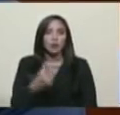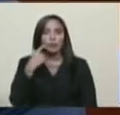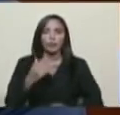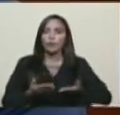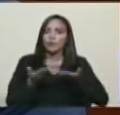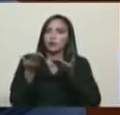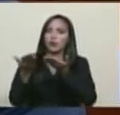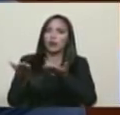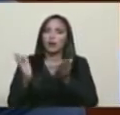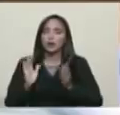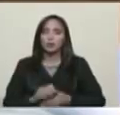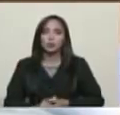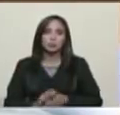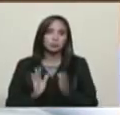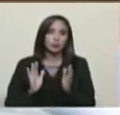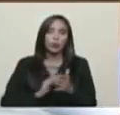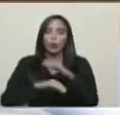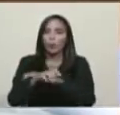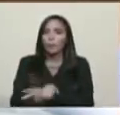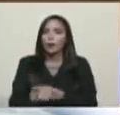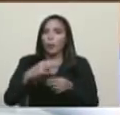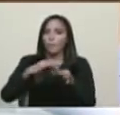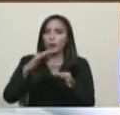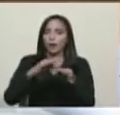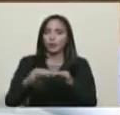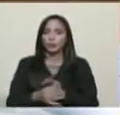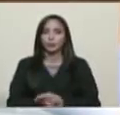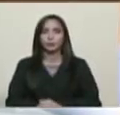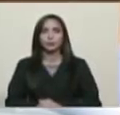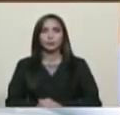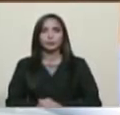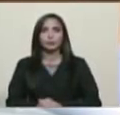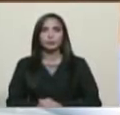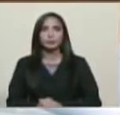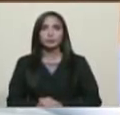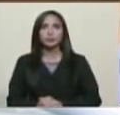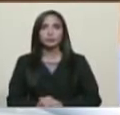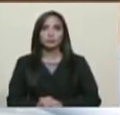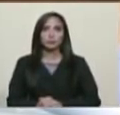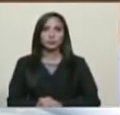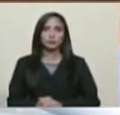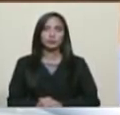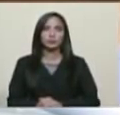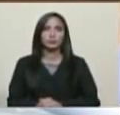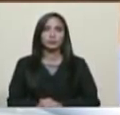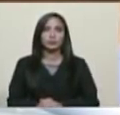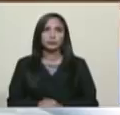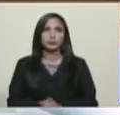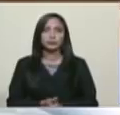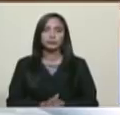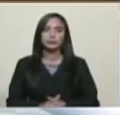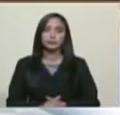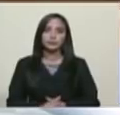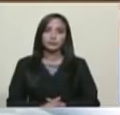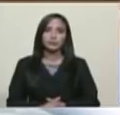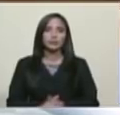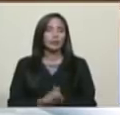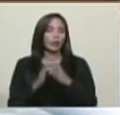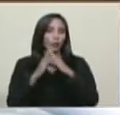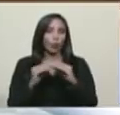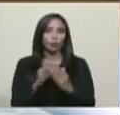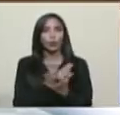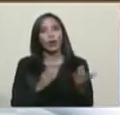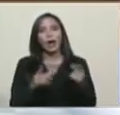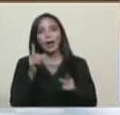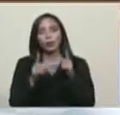regalito comprarlo a través de las distintas cuentas que hace una actividad comercial no voy